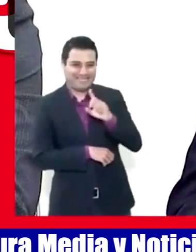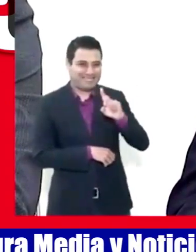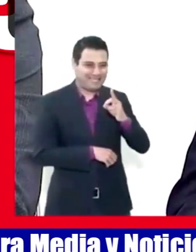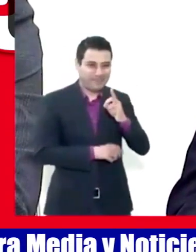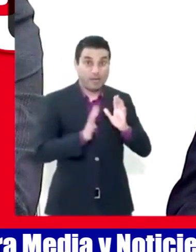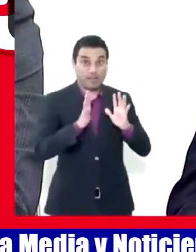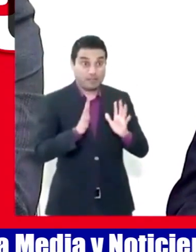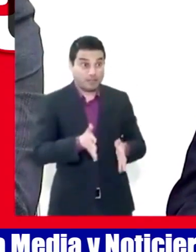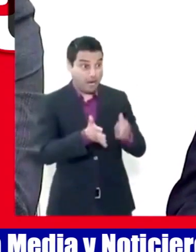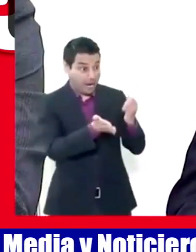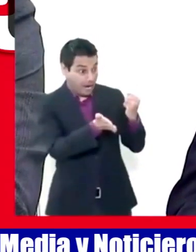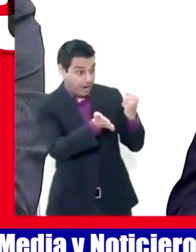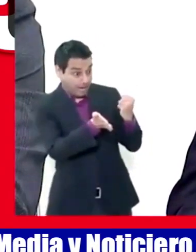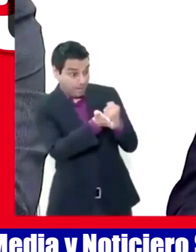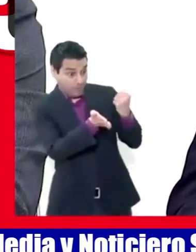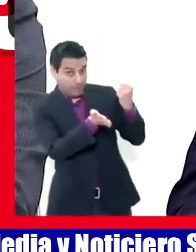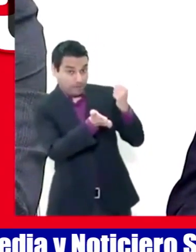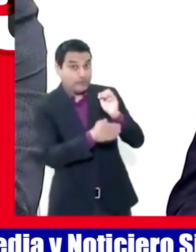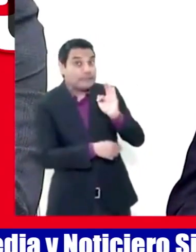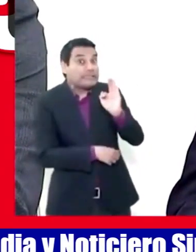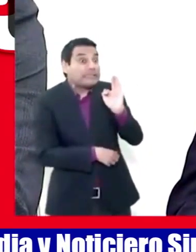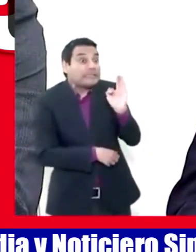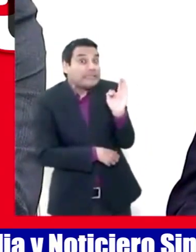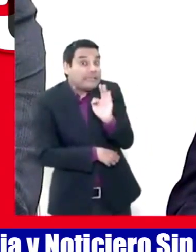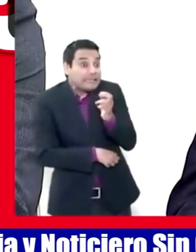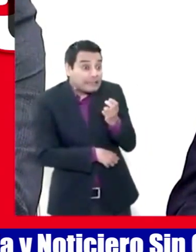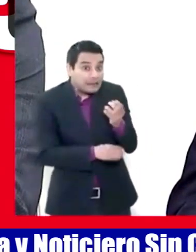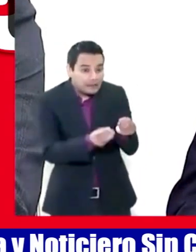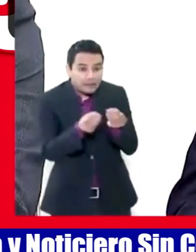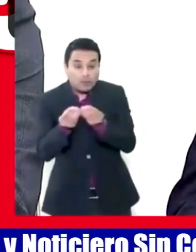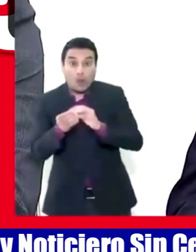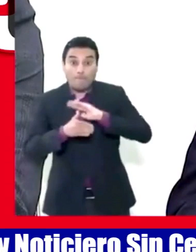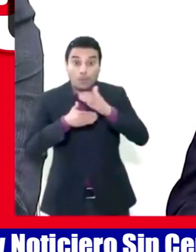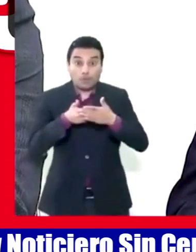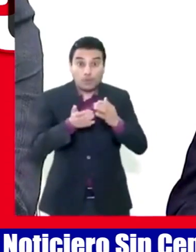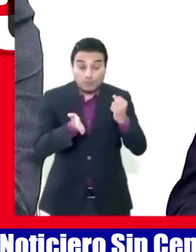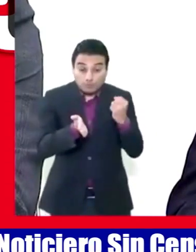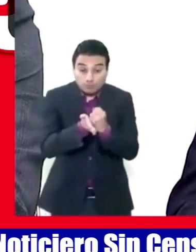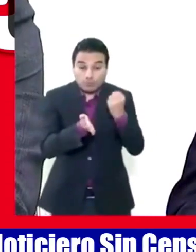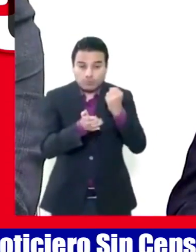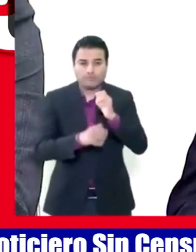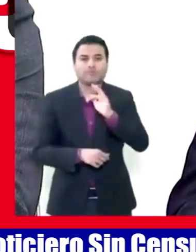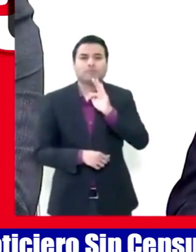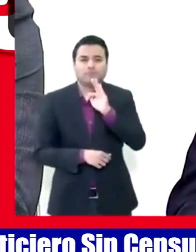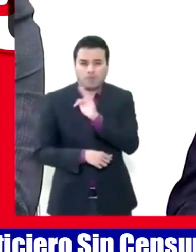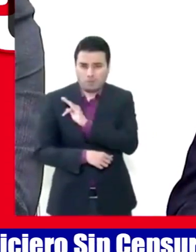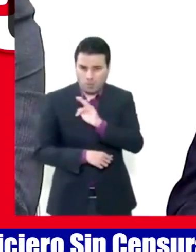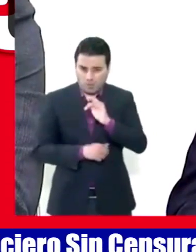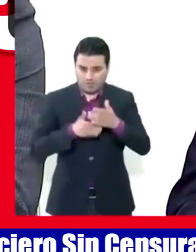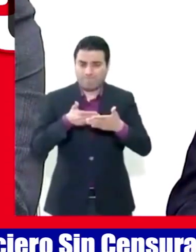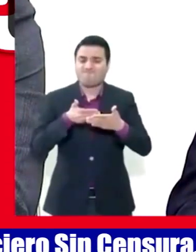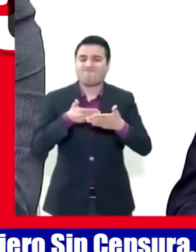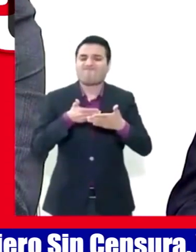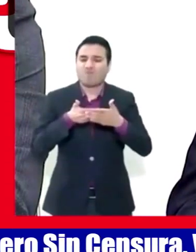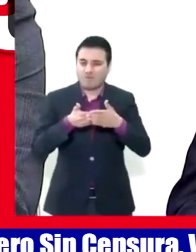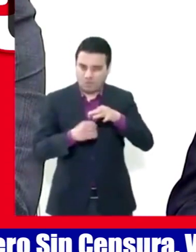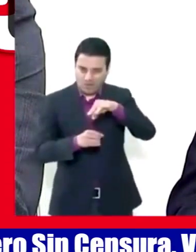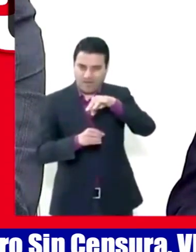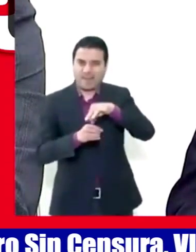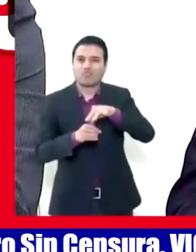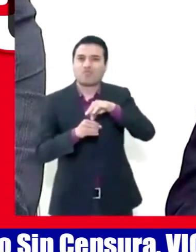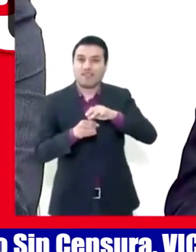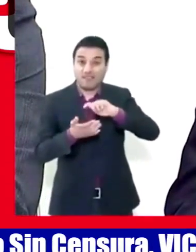se puede poner en riesgo la calidad técnica de las elecciones en nuestro país y con ello